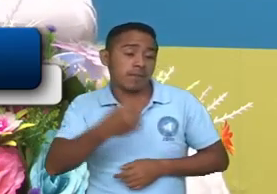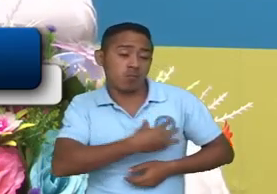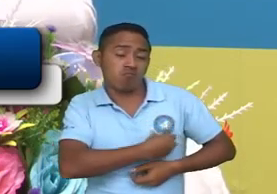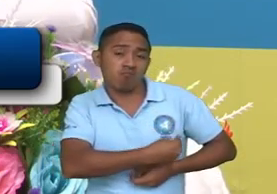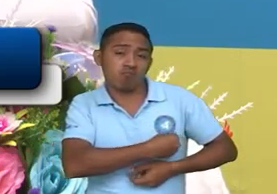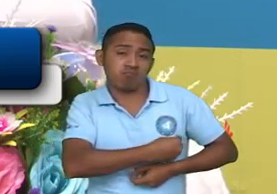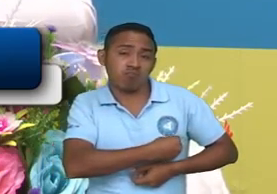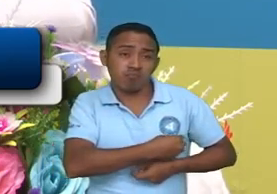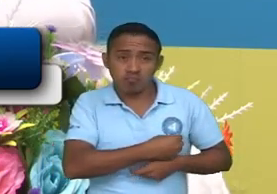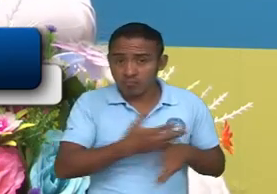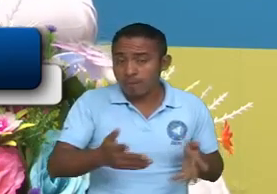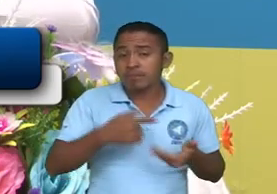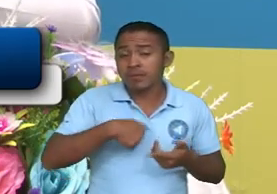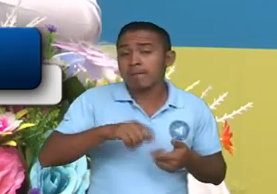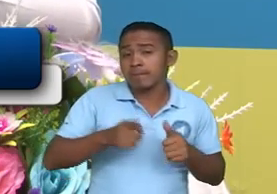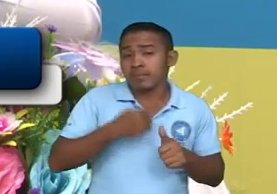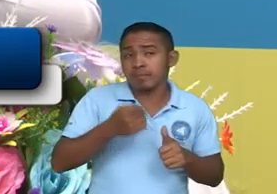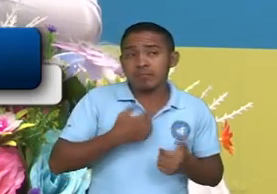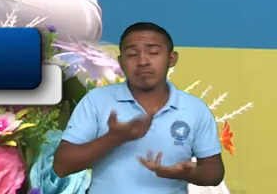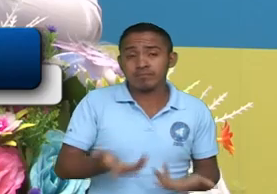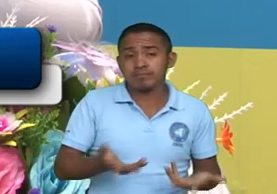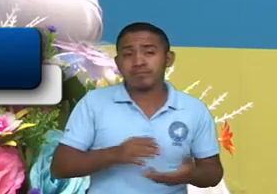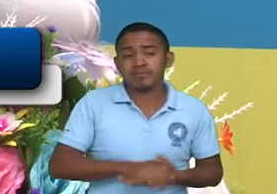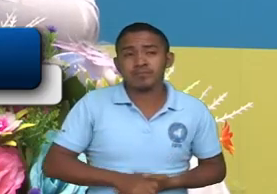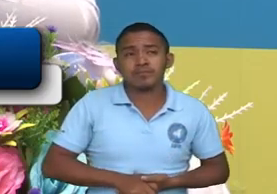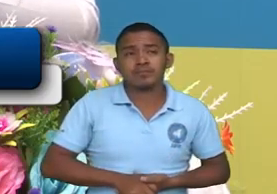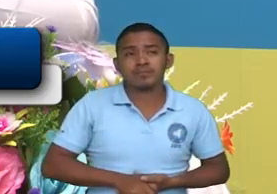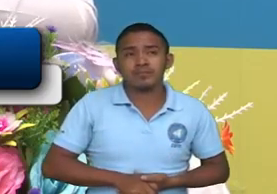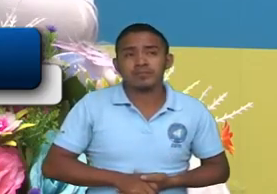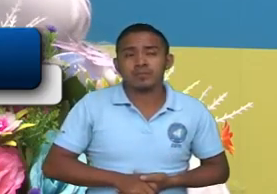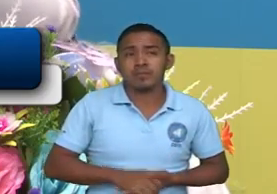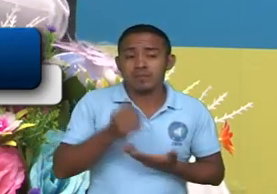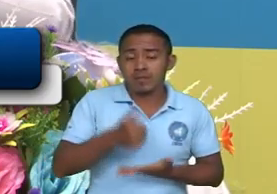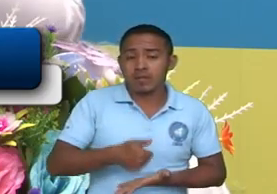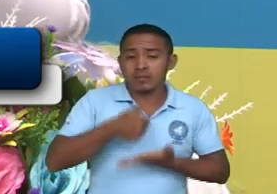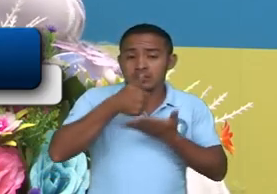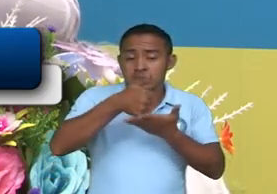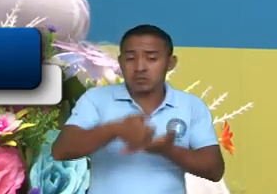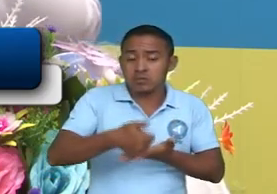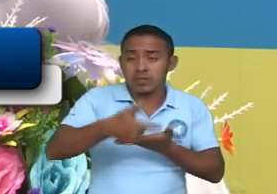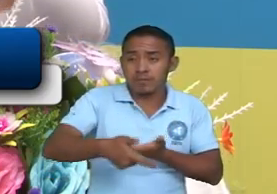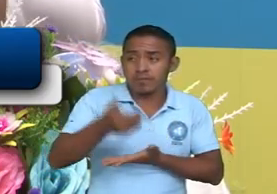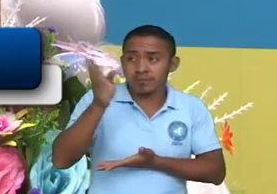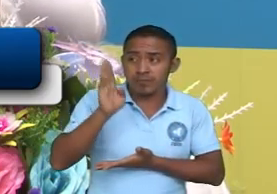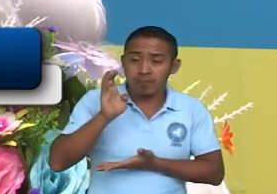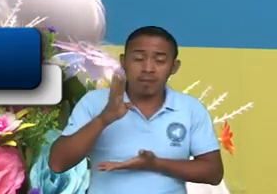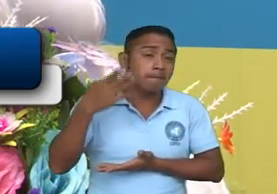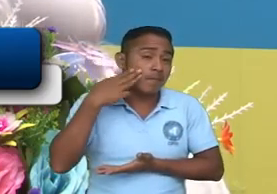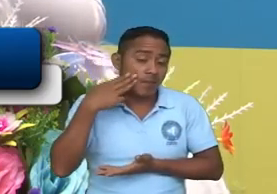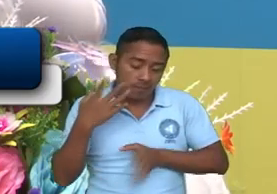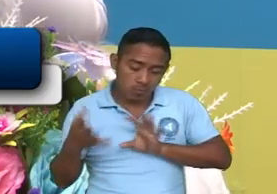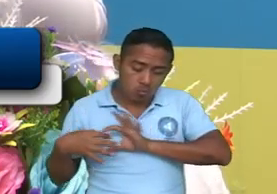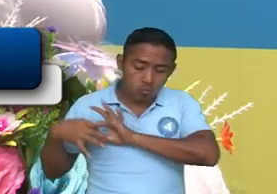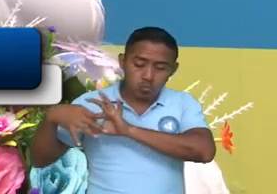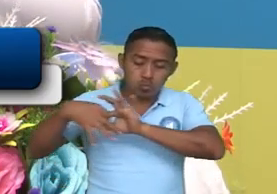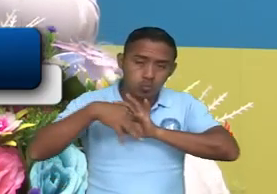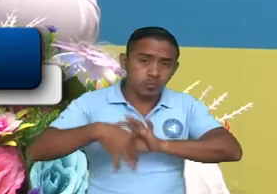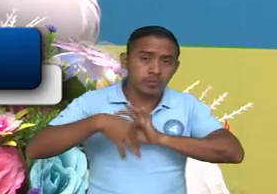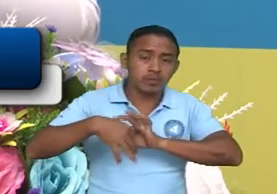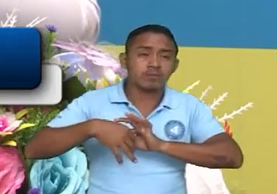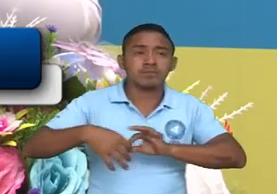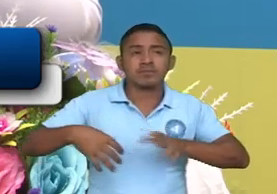paradójica, sí, la utilización de los chupetes, ajá, se ha descrito como un factor protector. Ajá. Pero siempre lo